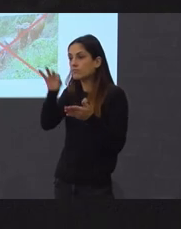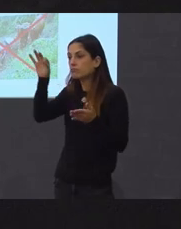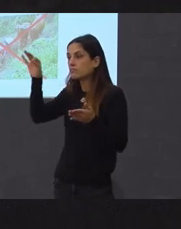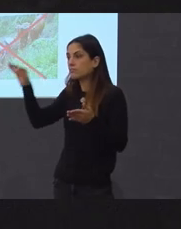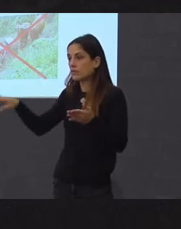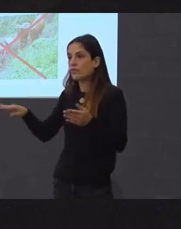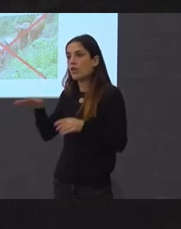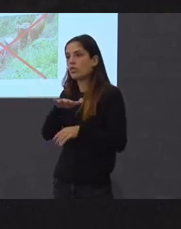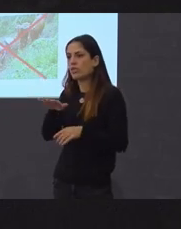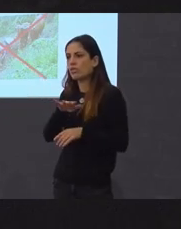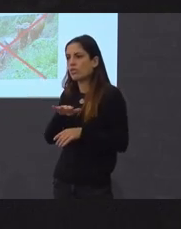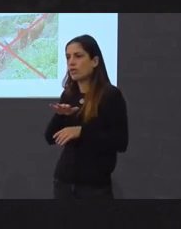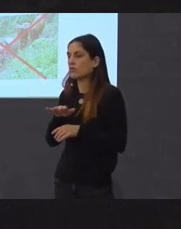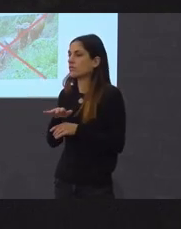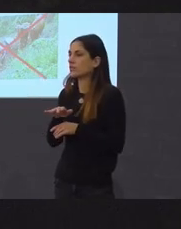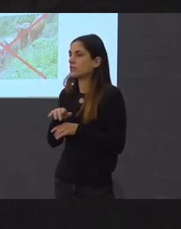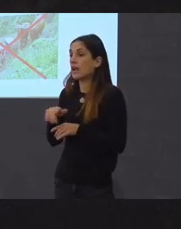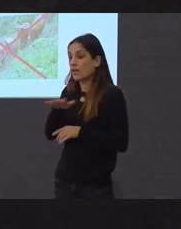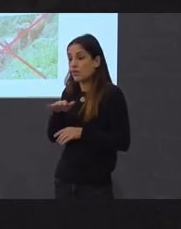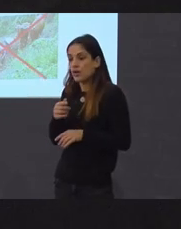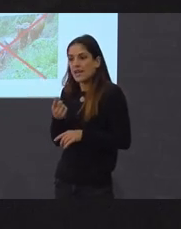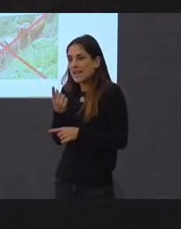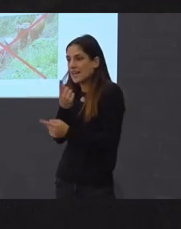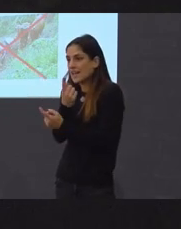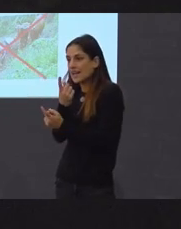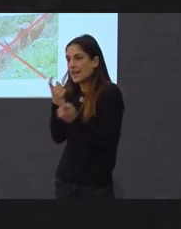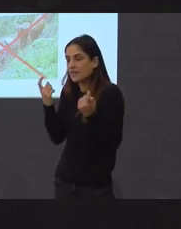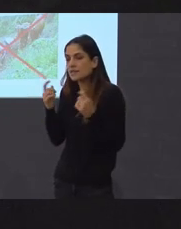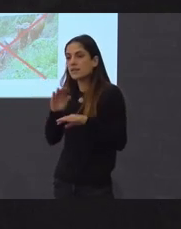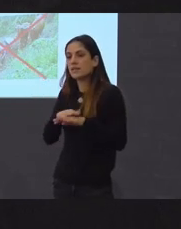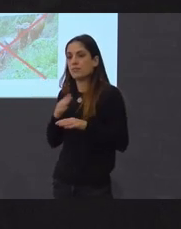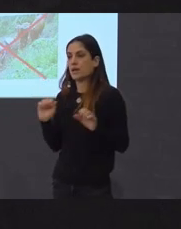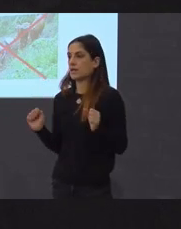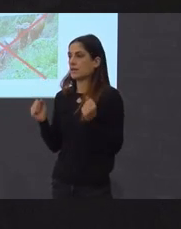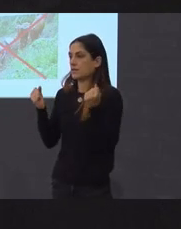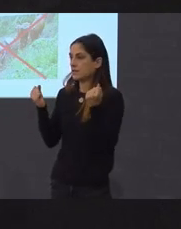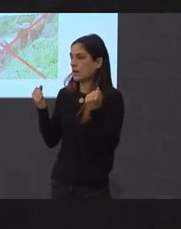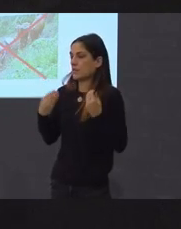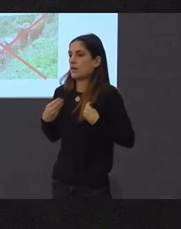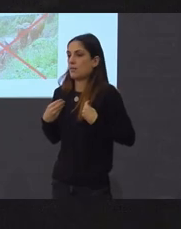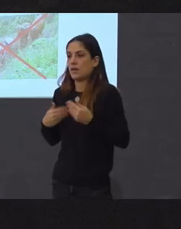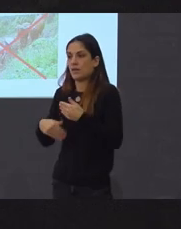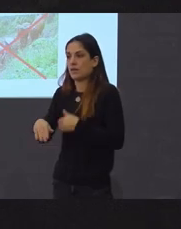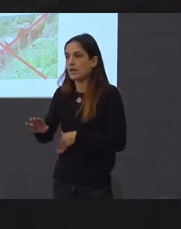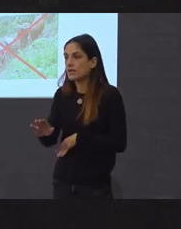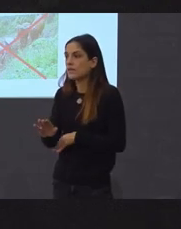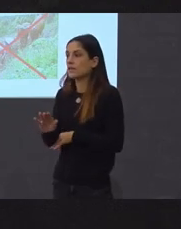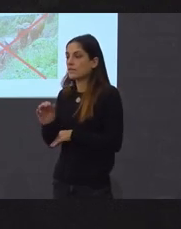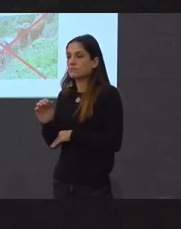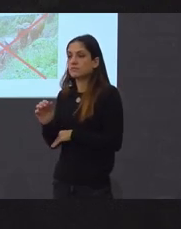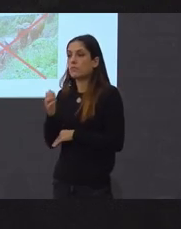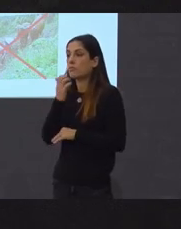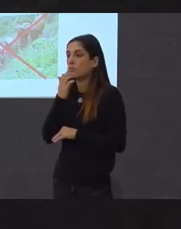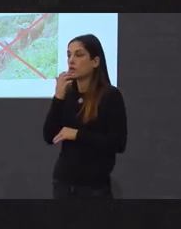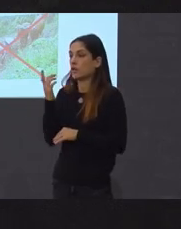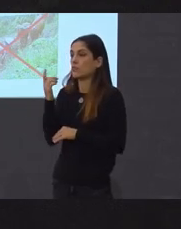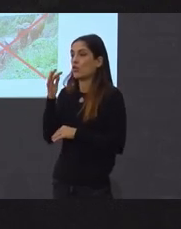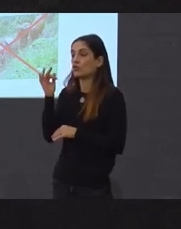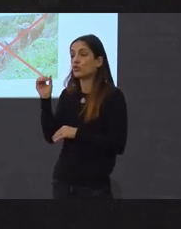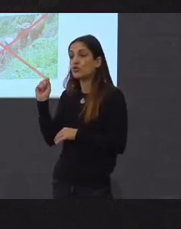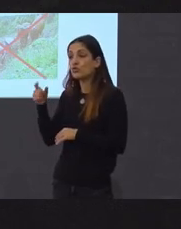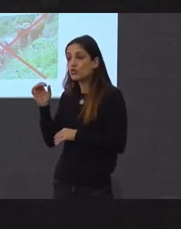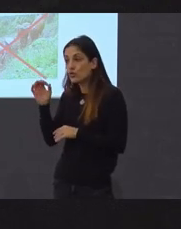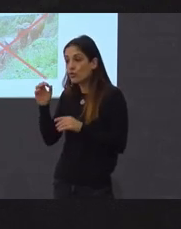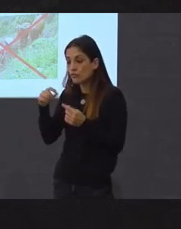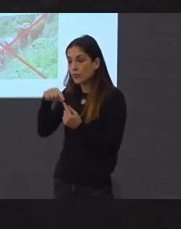dicíamos, eran fundamentais para a súa supervivencia. Sobre todo, algo que pode parecer insignificante como é a recollida de estrume. O toxo era indispensable para poñer